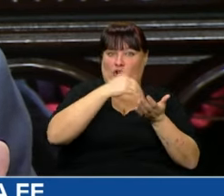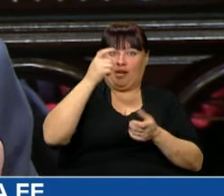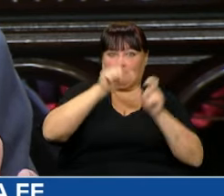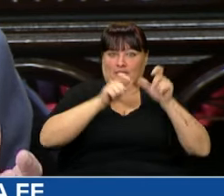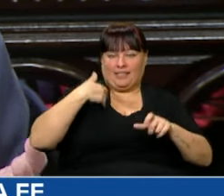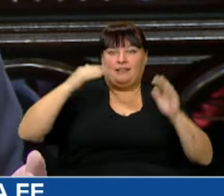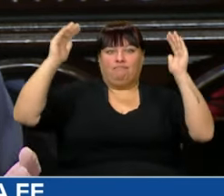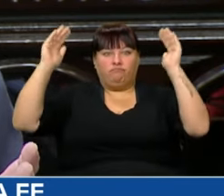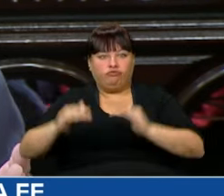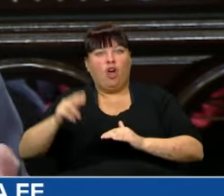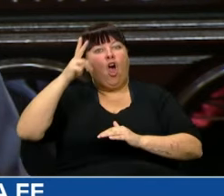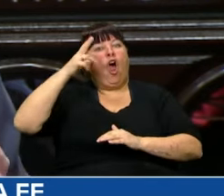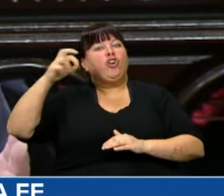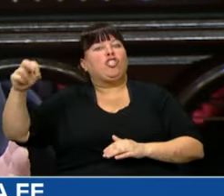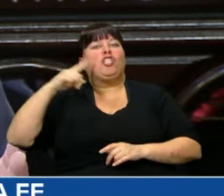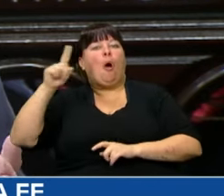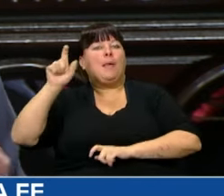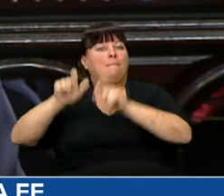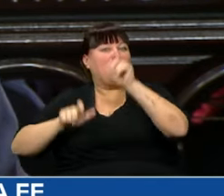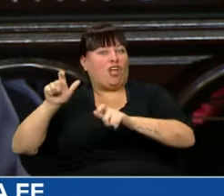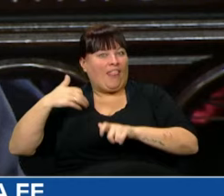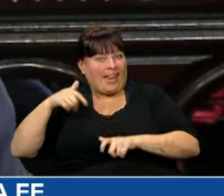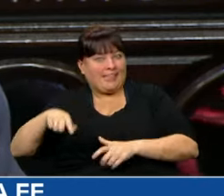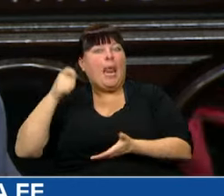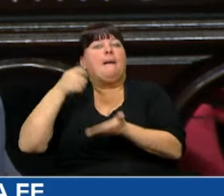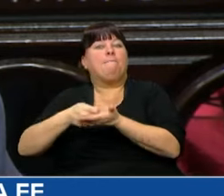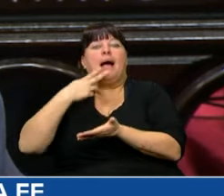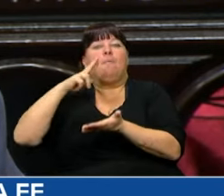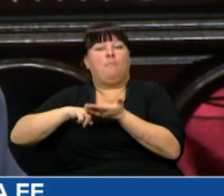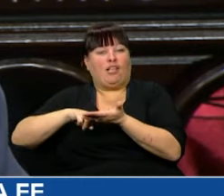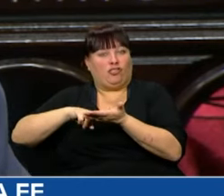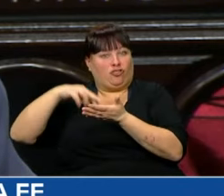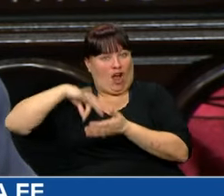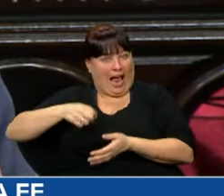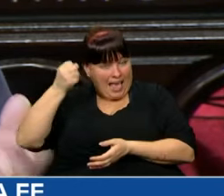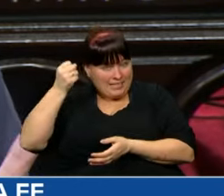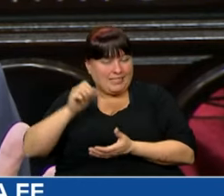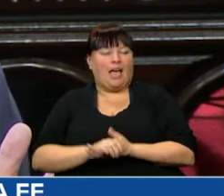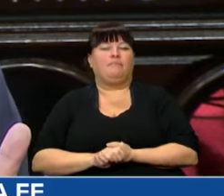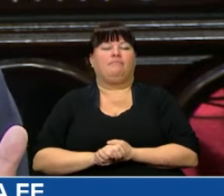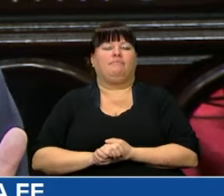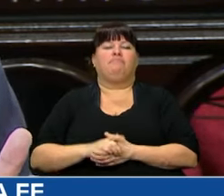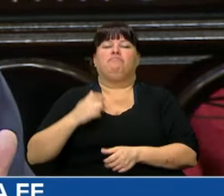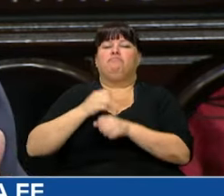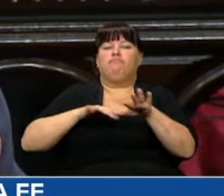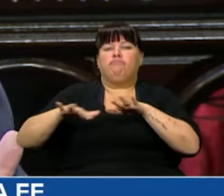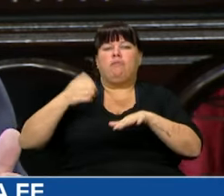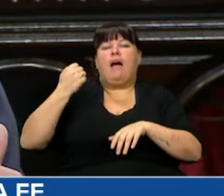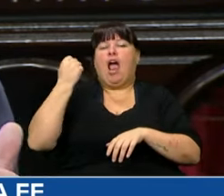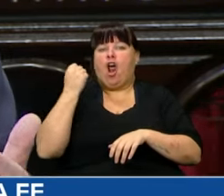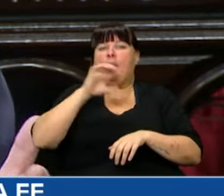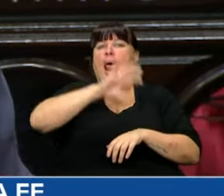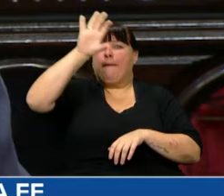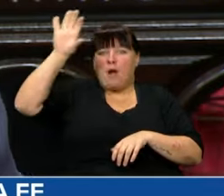de argentinos a 800.000 argentinos y argentinas que pagan ganancias, el desempeño económico de las